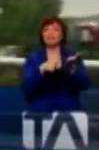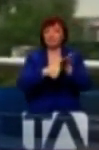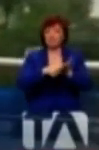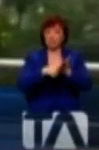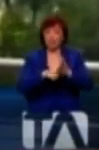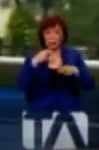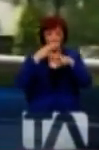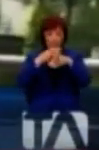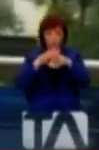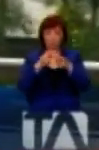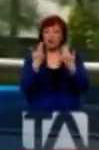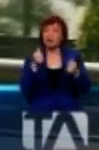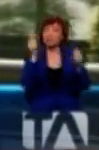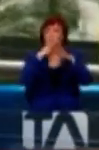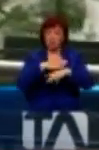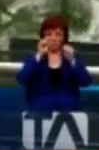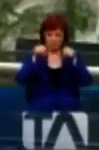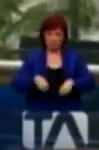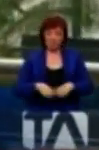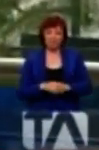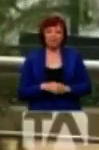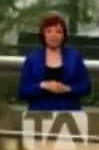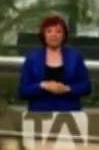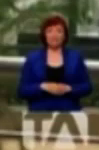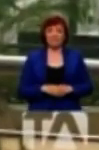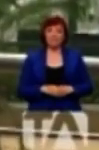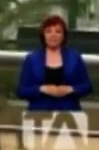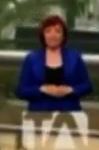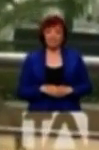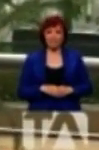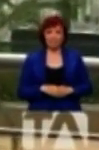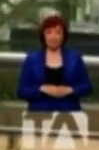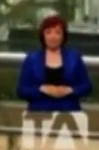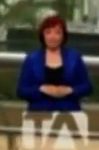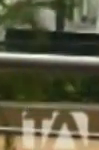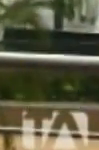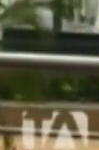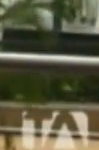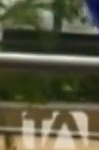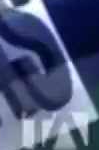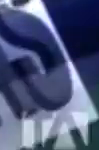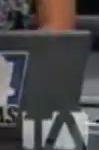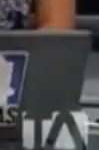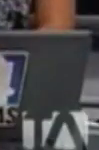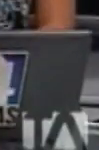cédula original y listo. Desde La Perla del Pacífico, Paul Tutibén, 24 horas.